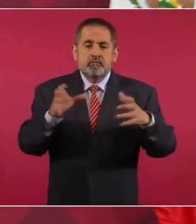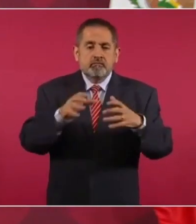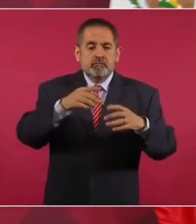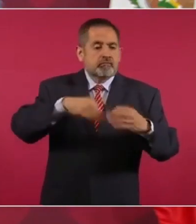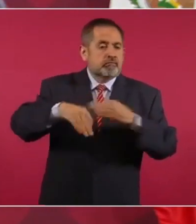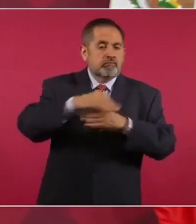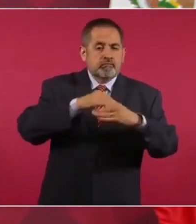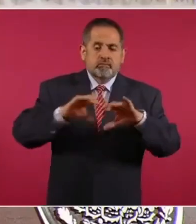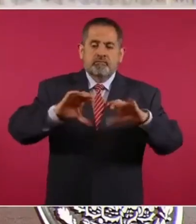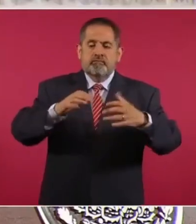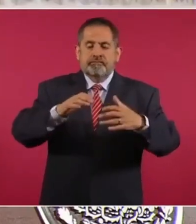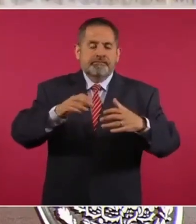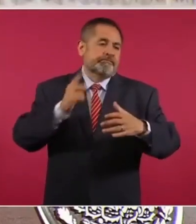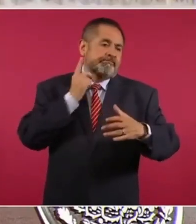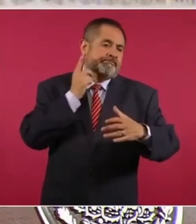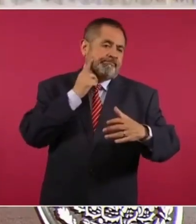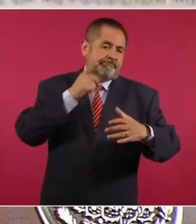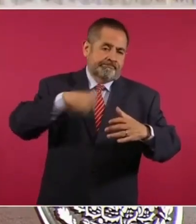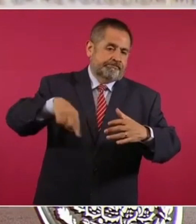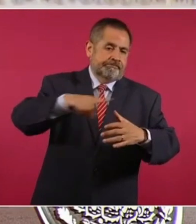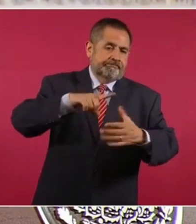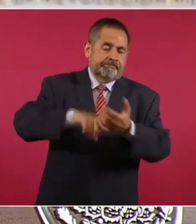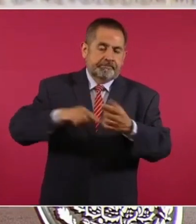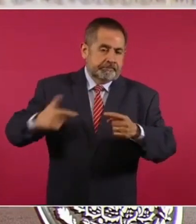sino del Congreso.